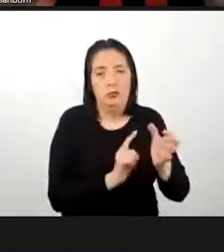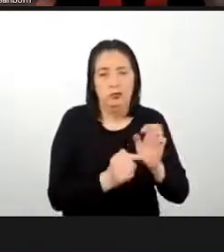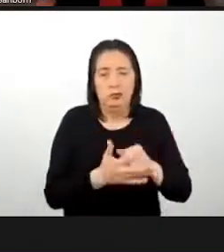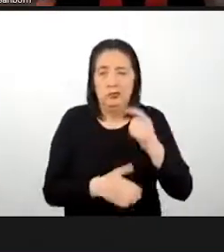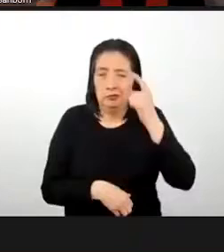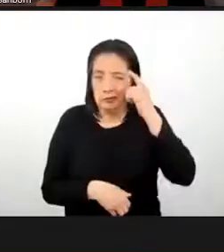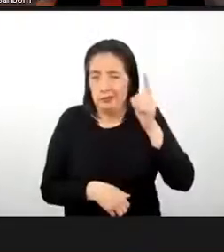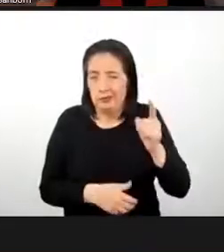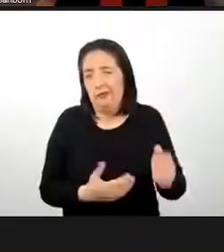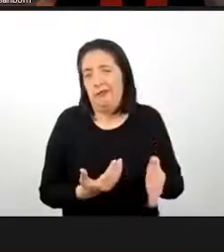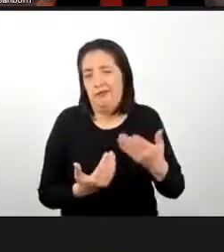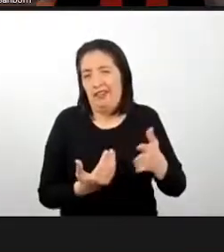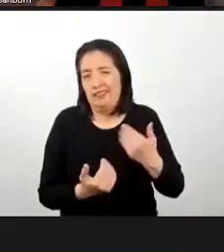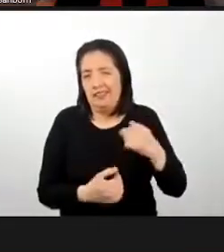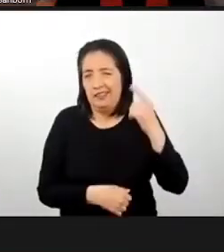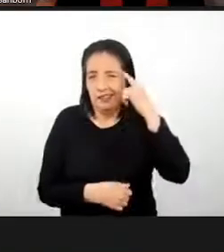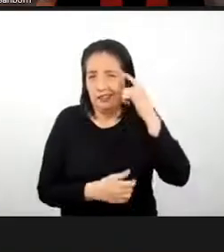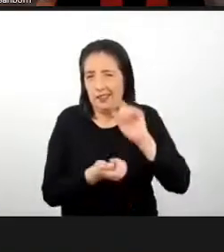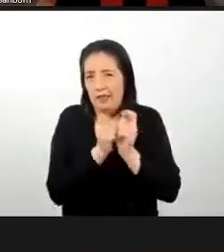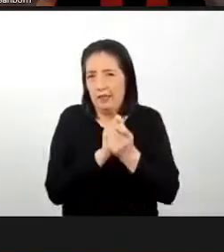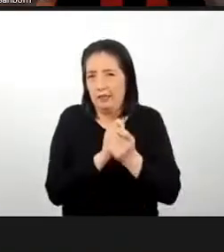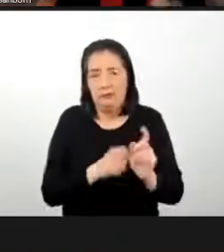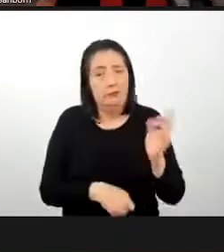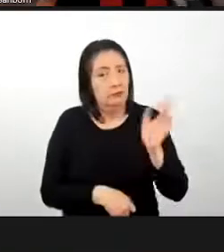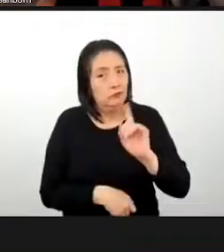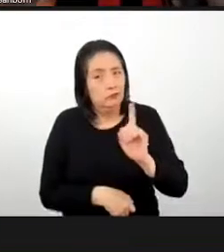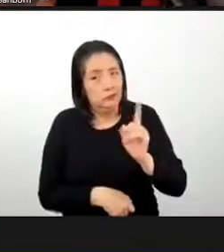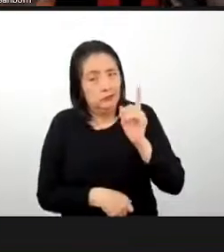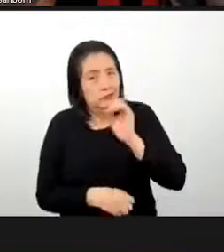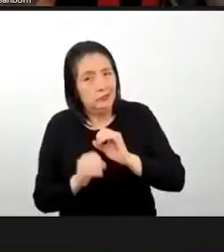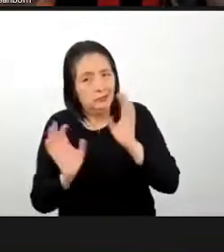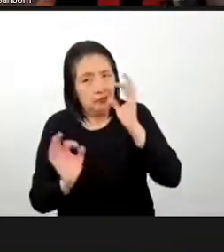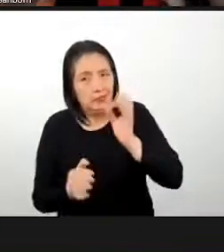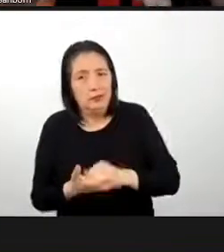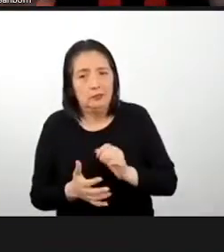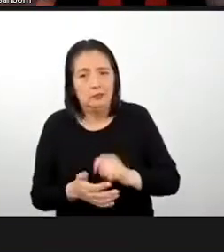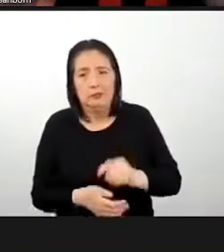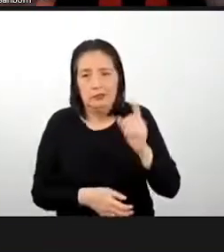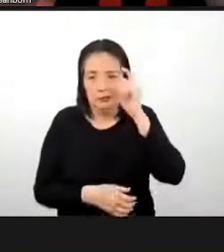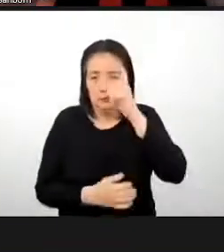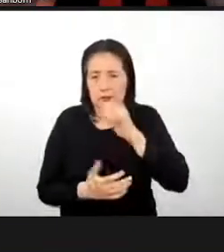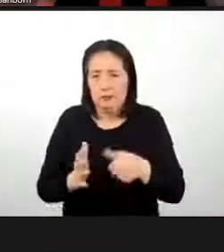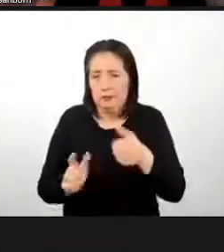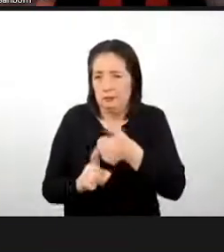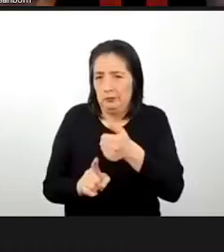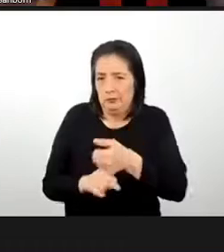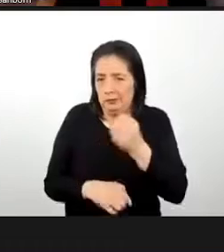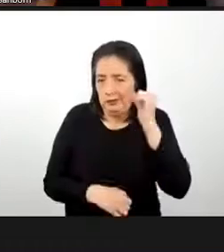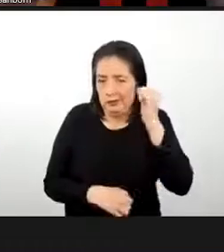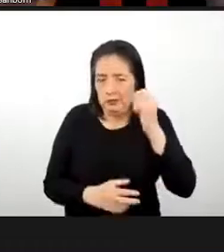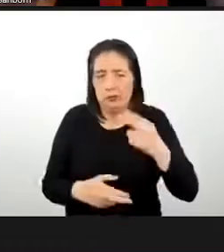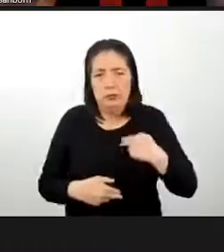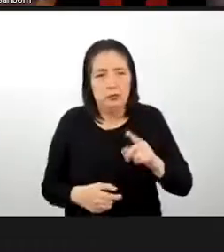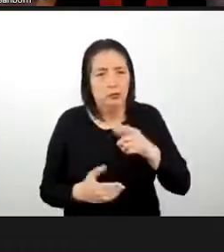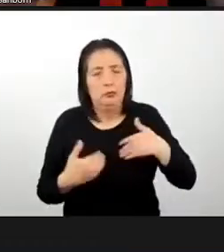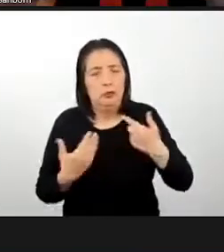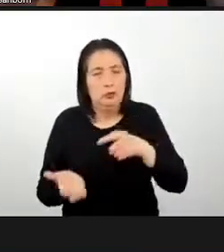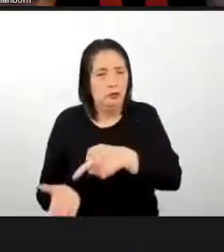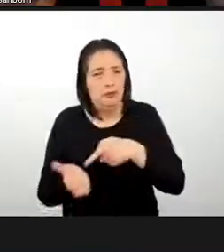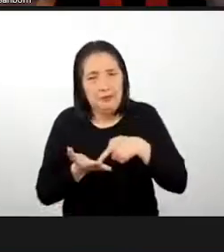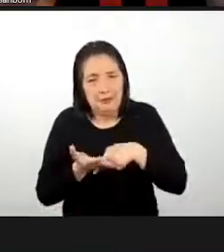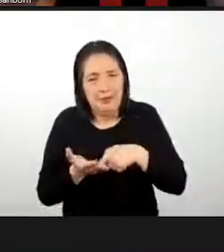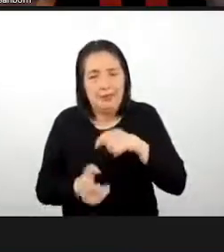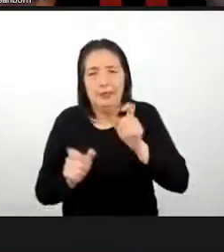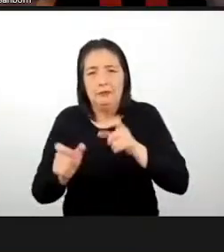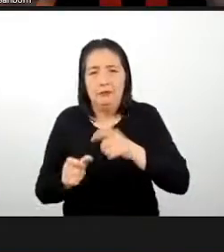mentalidades cambien de un día para otro. Y es muy difícil, además, por razones de los propios derechos humanos. No se puede obligar a la gente a cambiar la